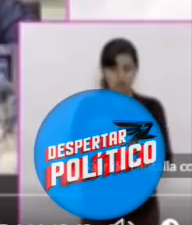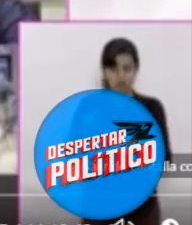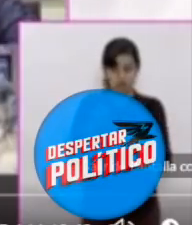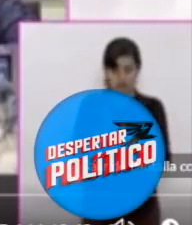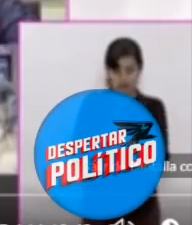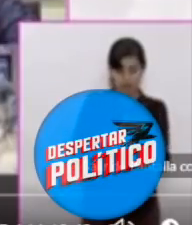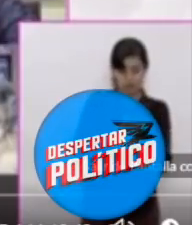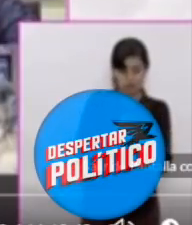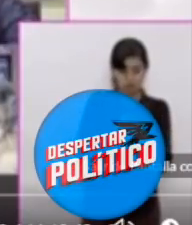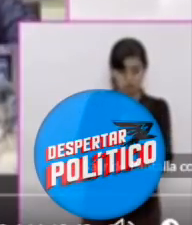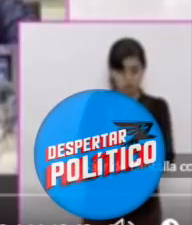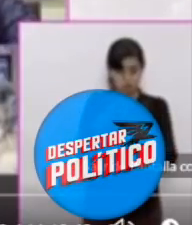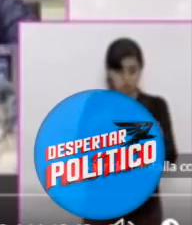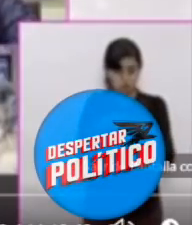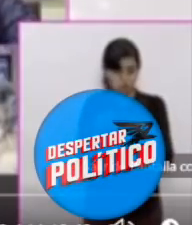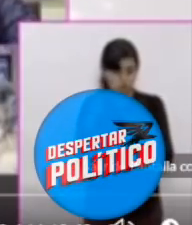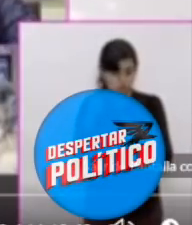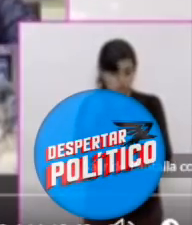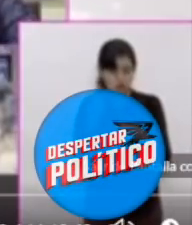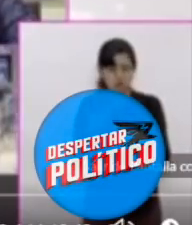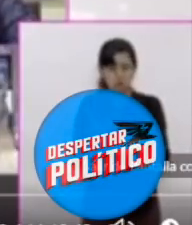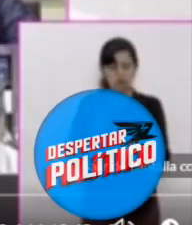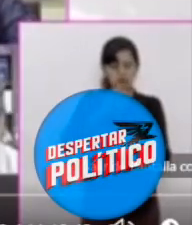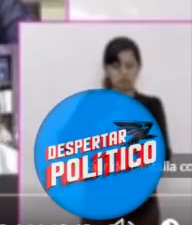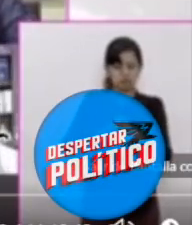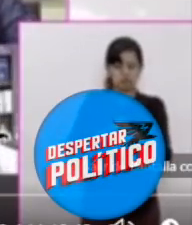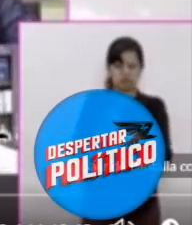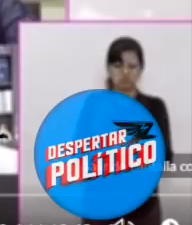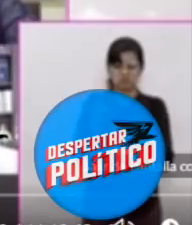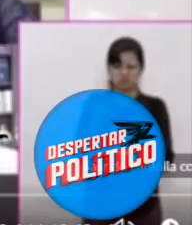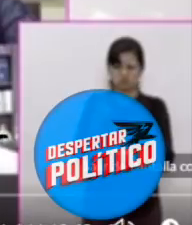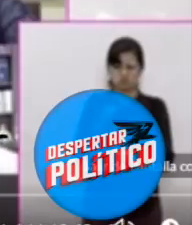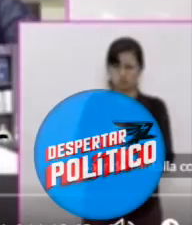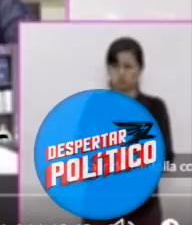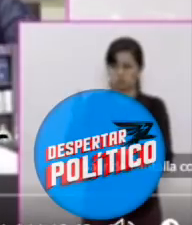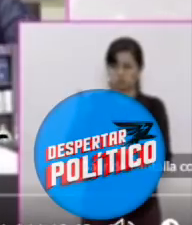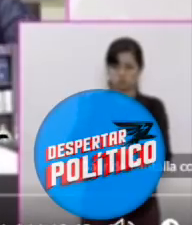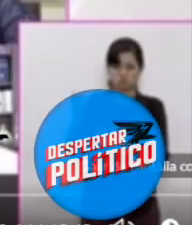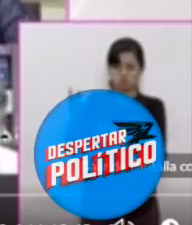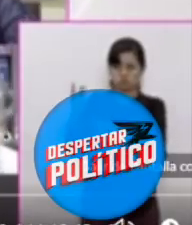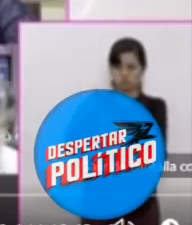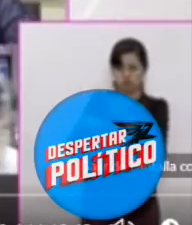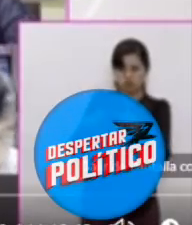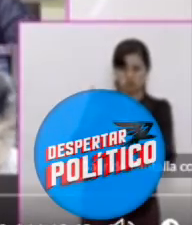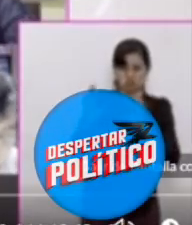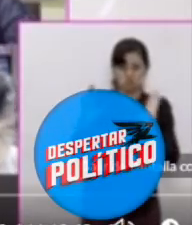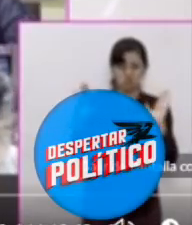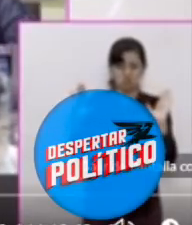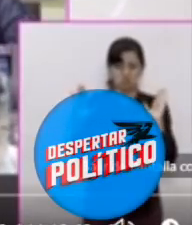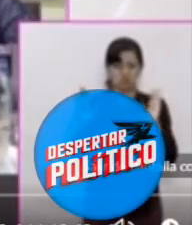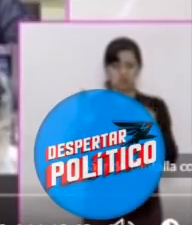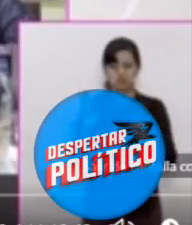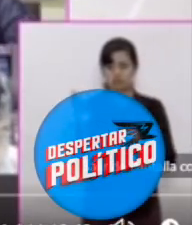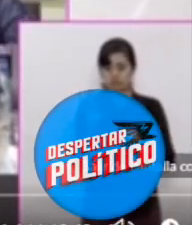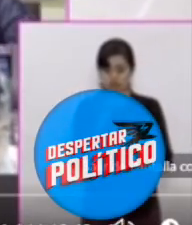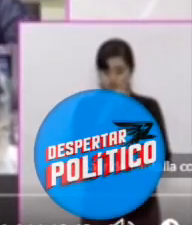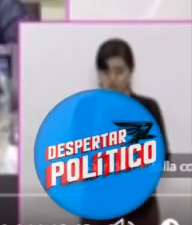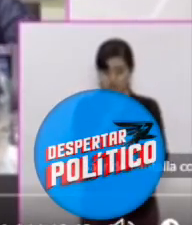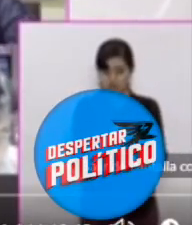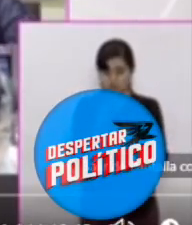que se tolere la procedencia de recursos nombres conocidos no sabemos si son lícitos